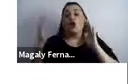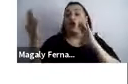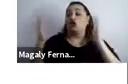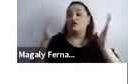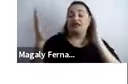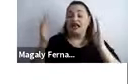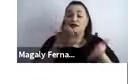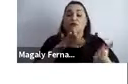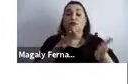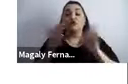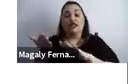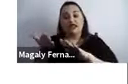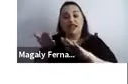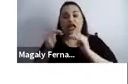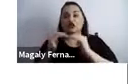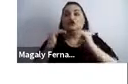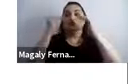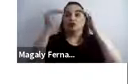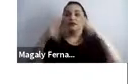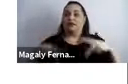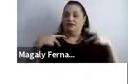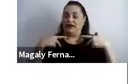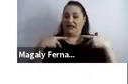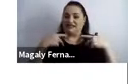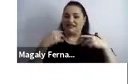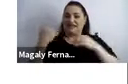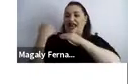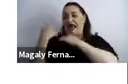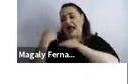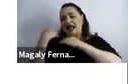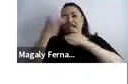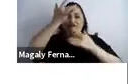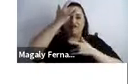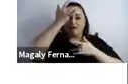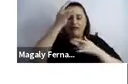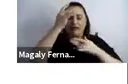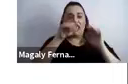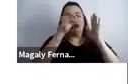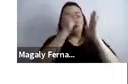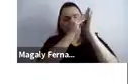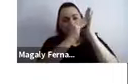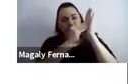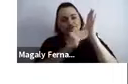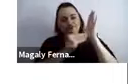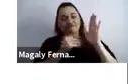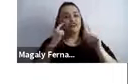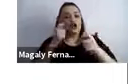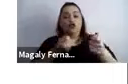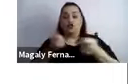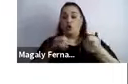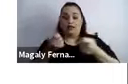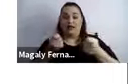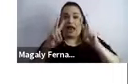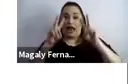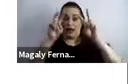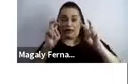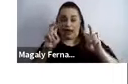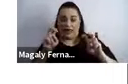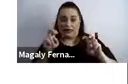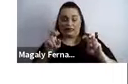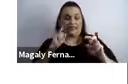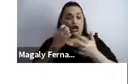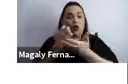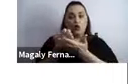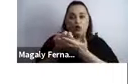mortalidad y las tasas de supervivencia que se tomaban en la carga de enfermedad que dominaba y domina tanto los análisis de economía de la salud, que se comparan con